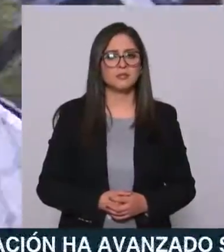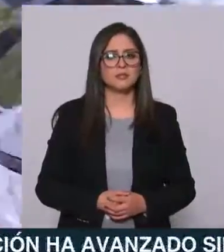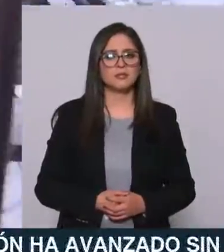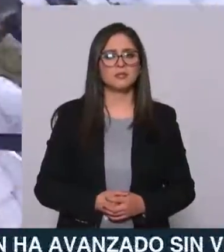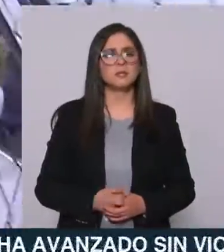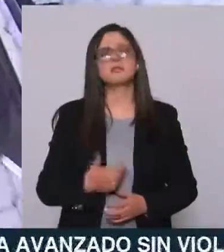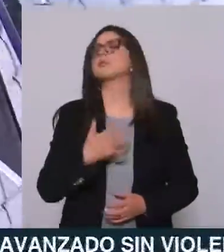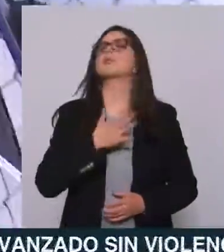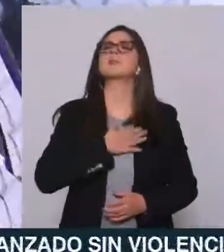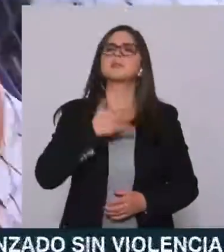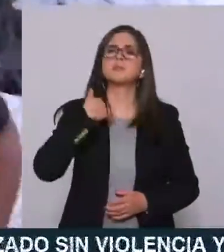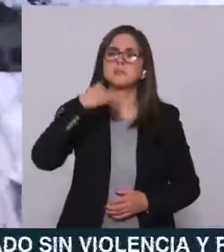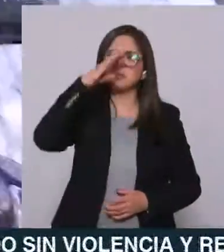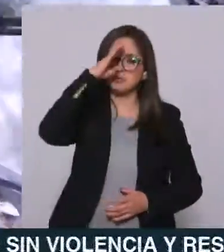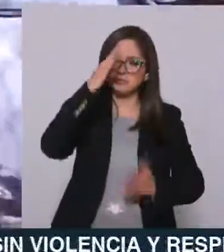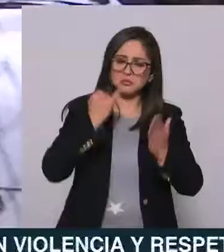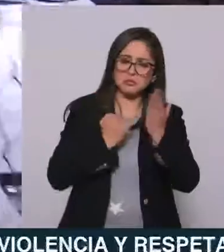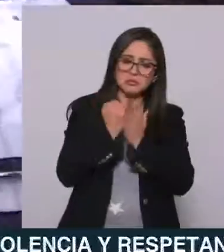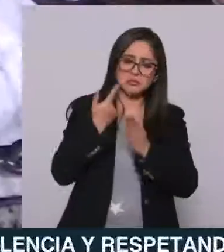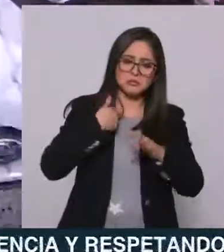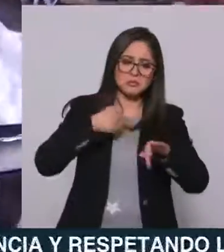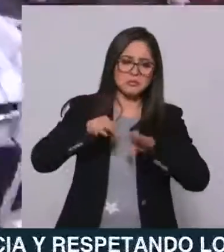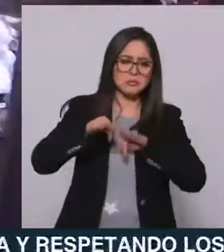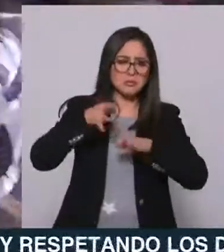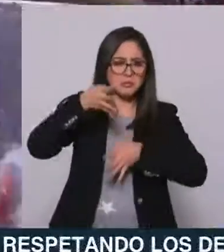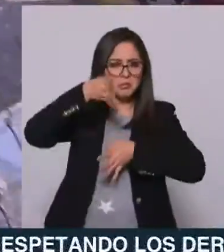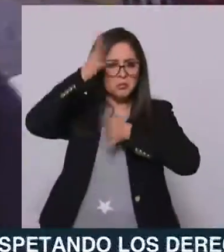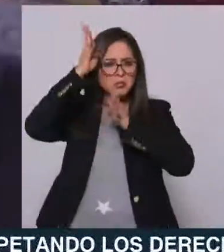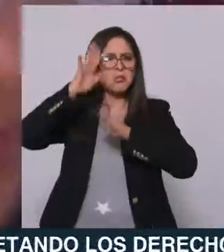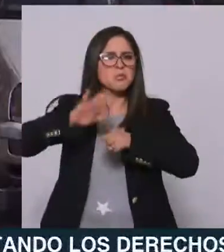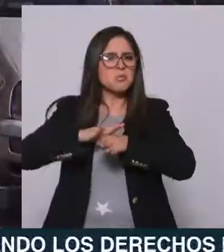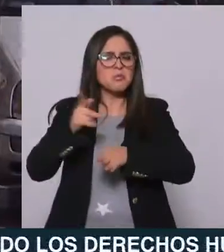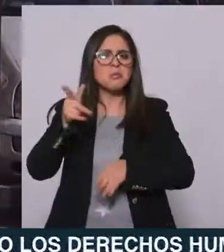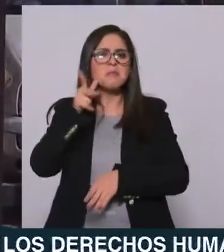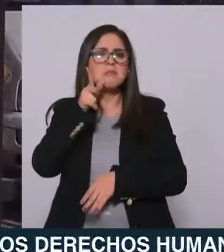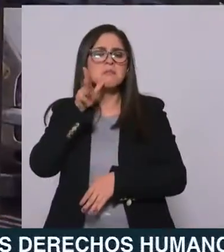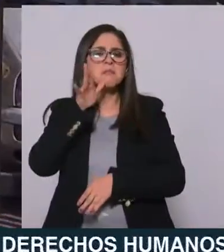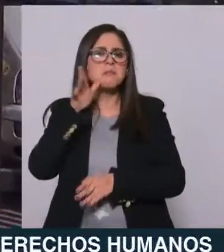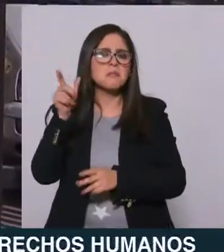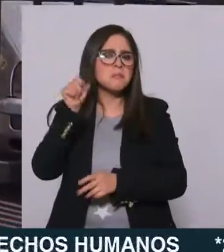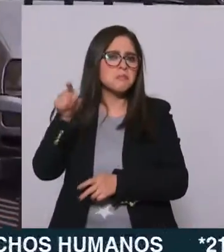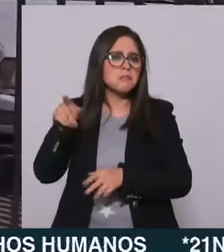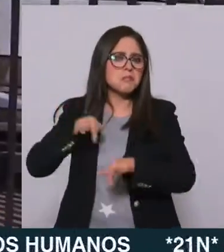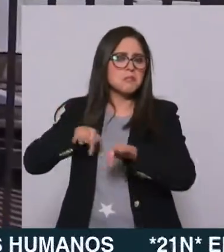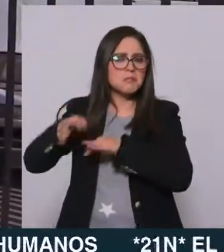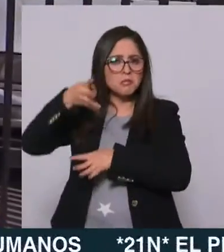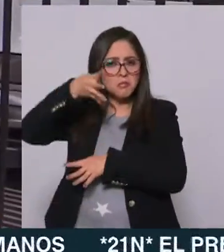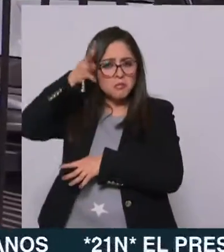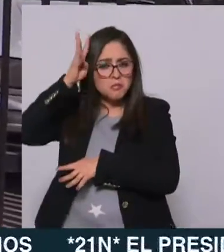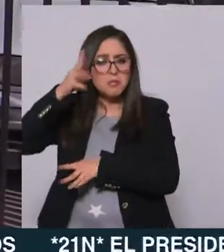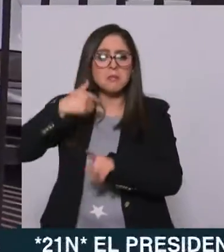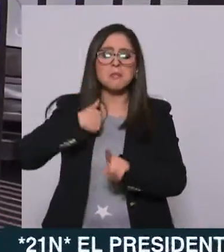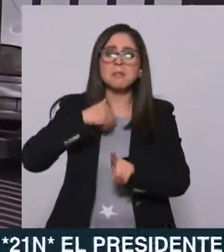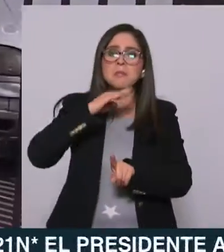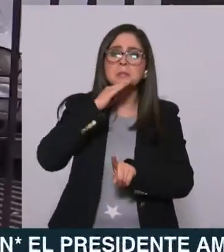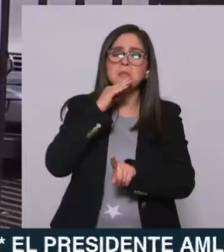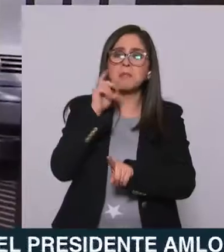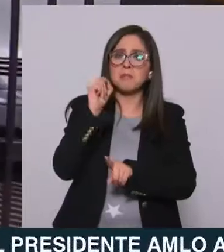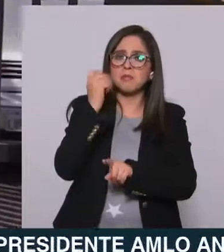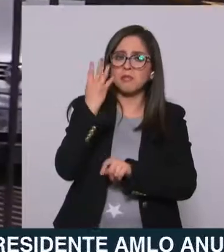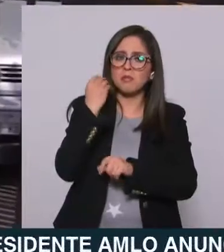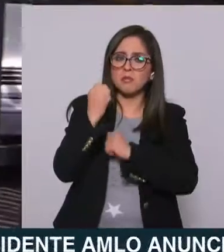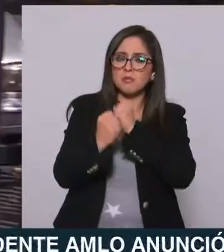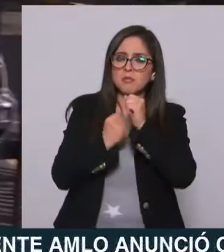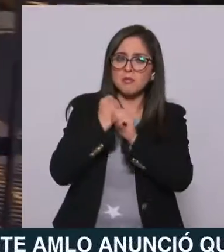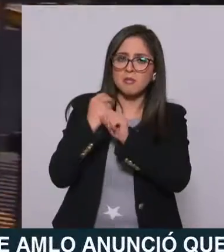Decidí entrar a bomberos porque mis padres son bomberos. Mi mamá tiene 29 años